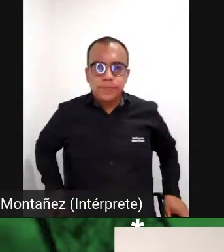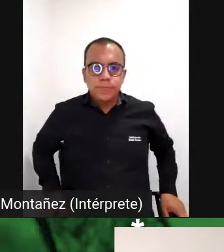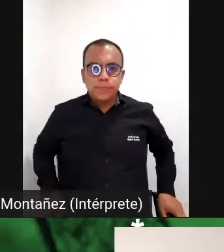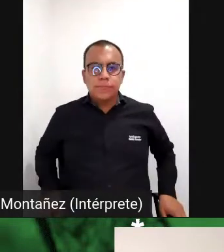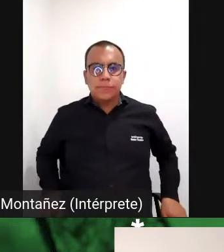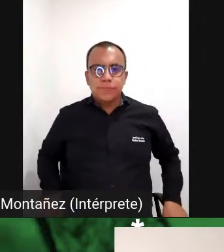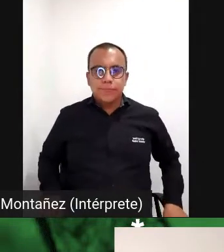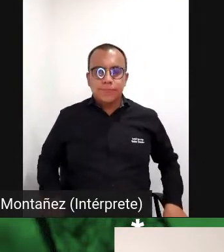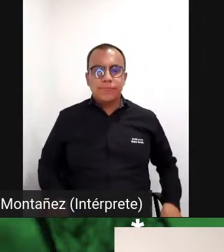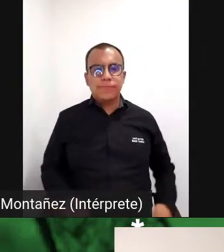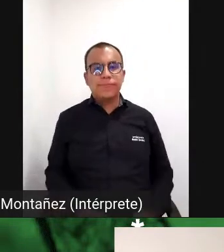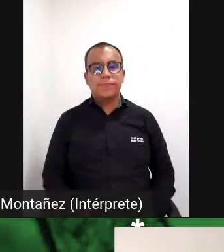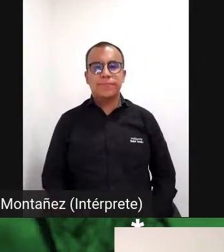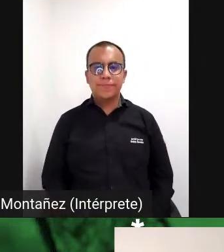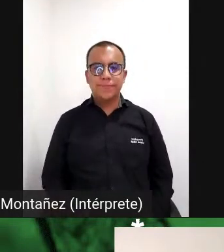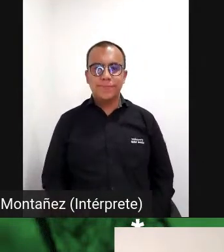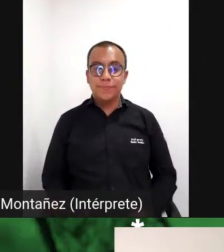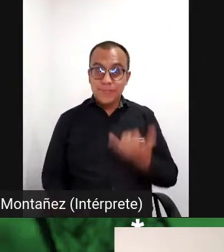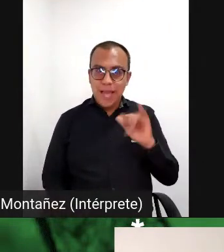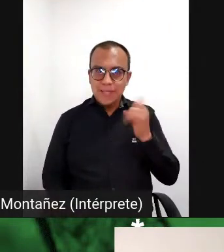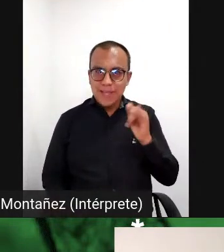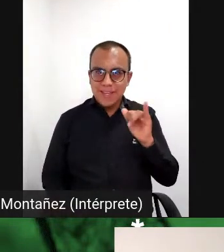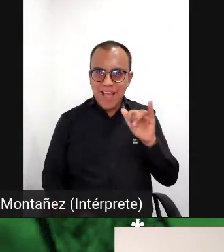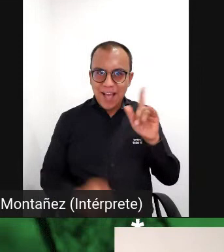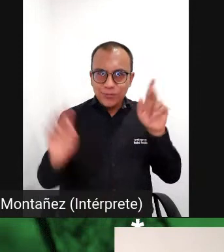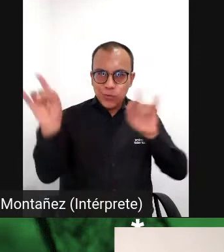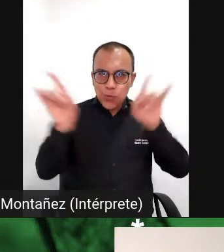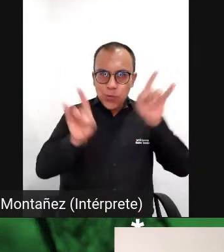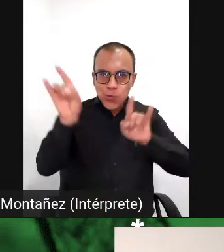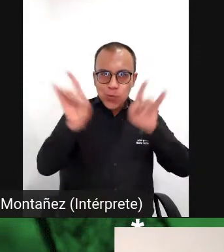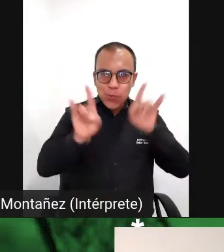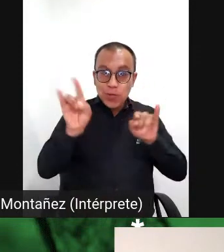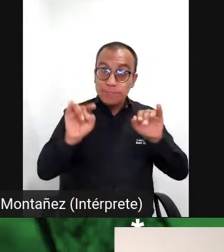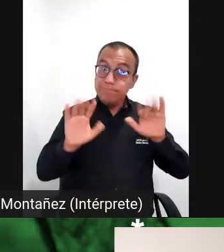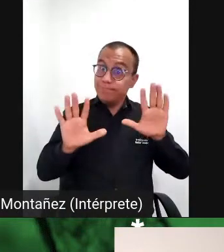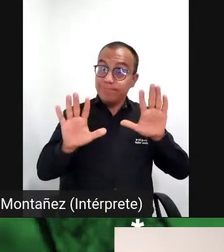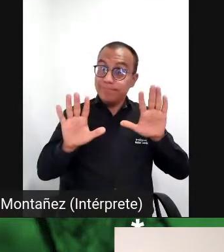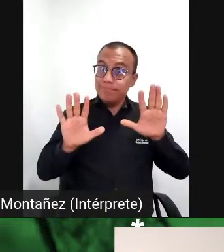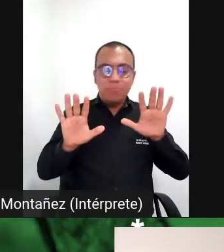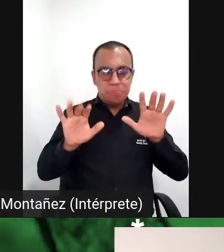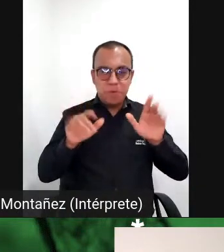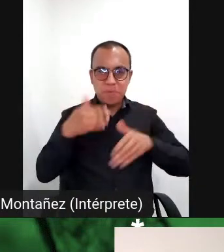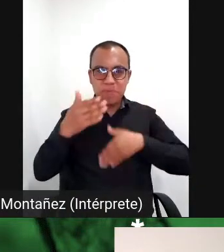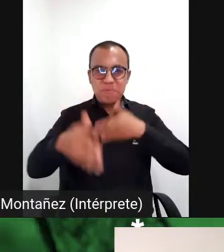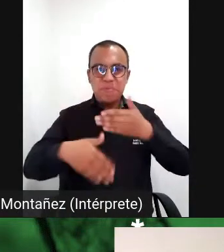¿Aló? Ya, sí, creo que Se se congeló por un cortó. momento la imagen, pero ya regreso.